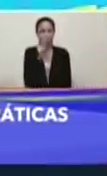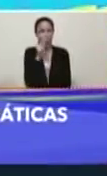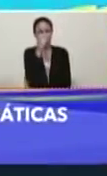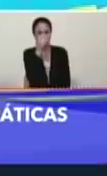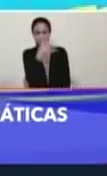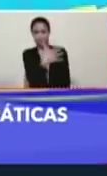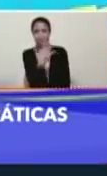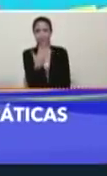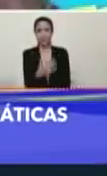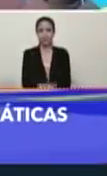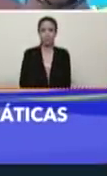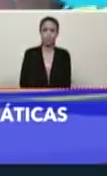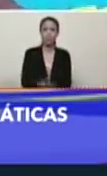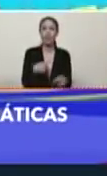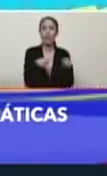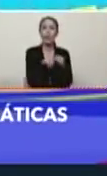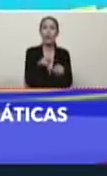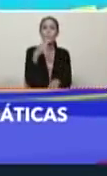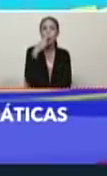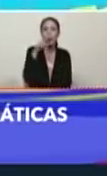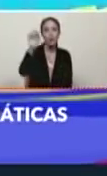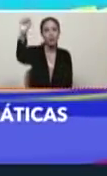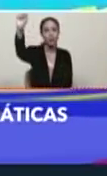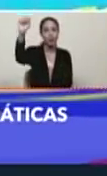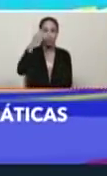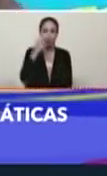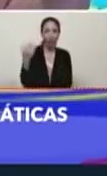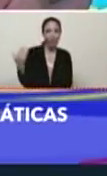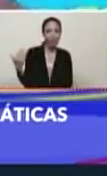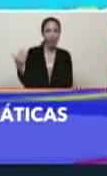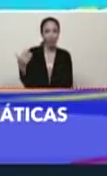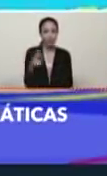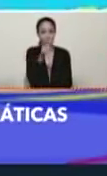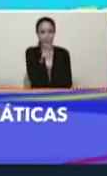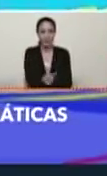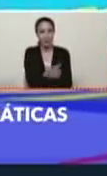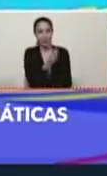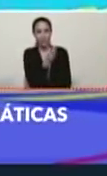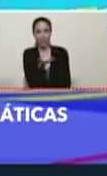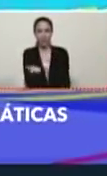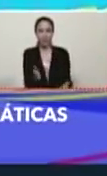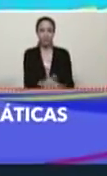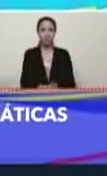Hitler. Eso es lo que es Bolsonaro, un imitador de Hitler.